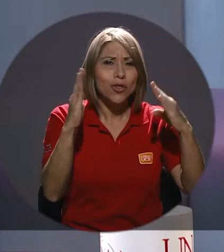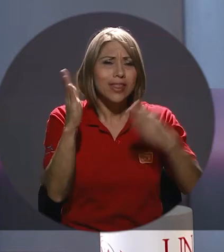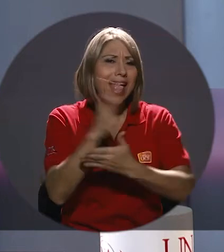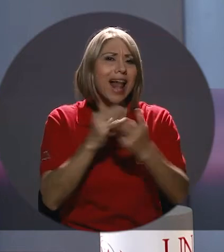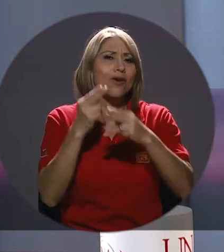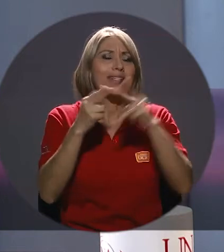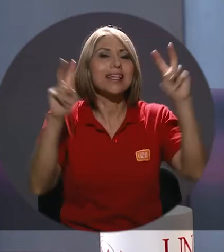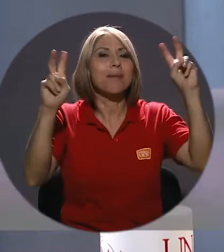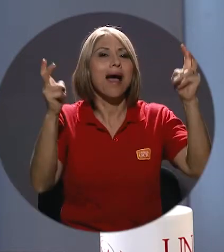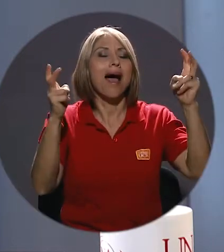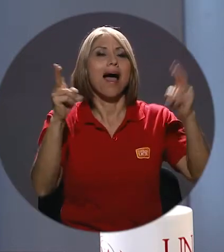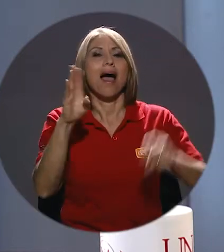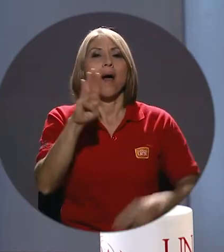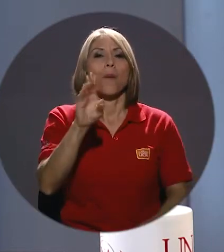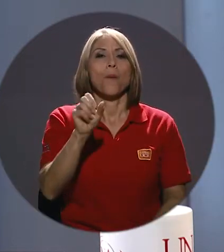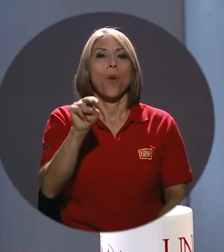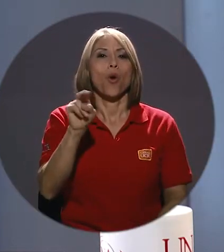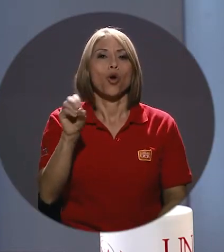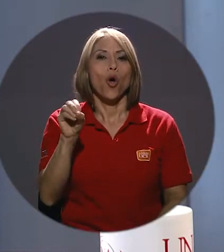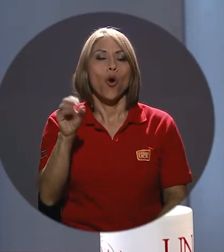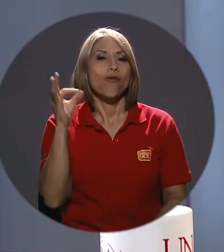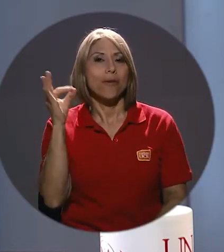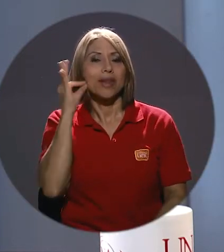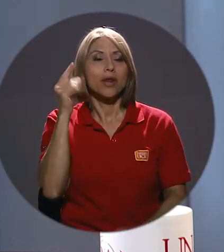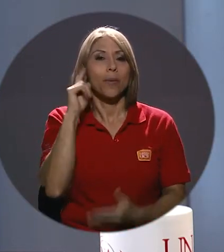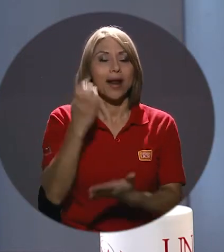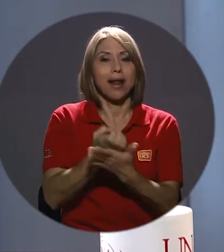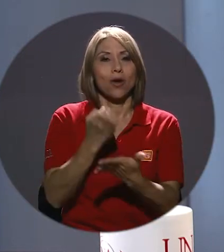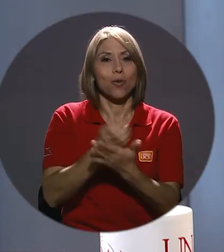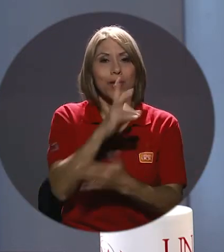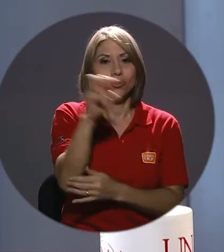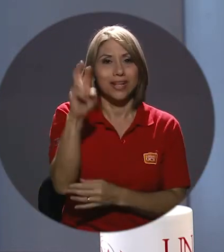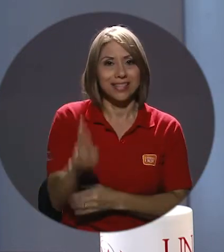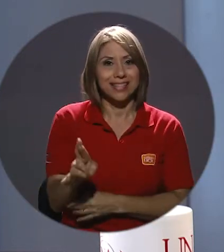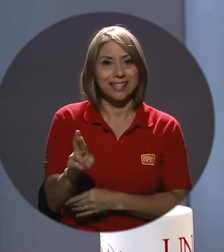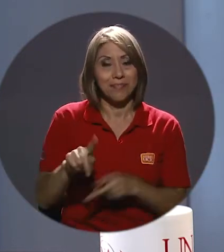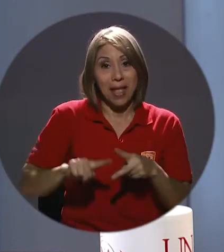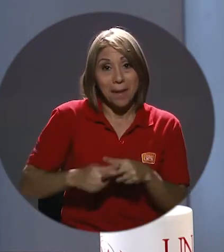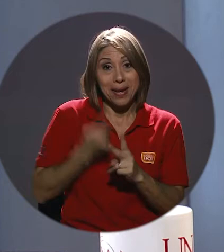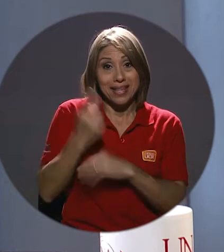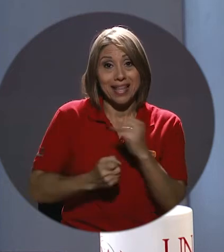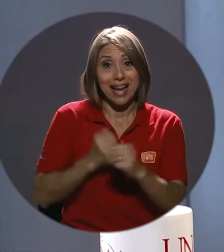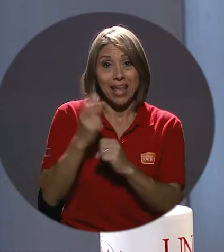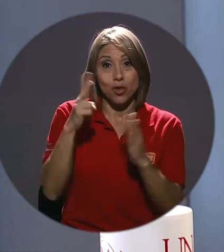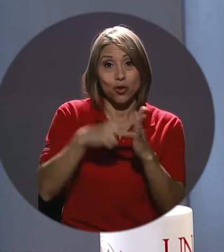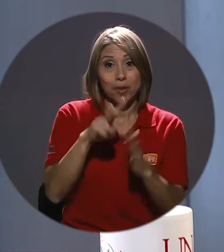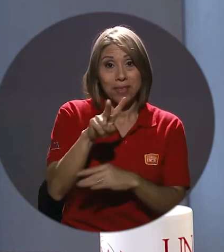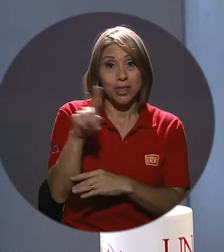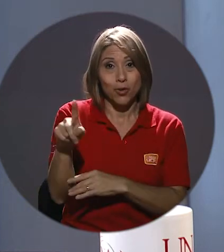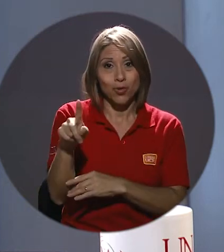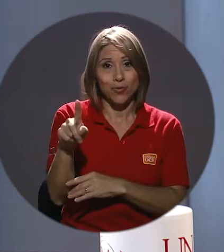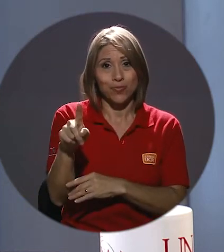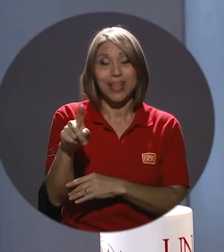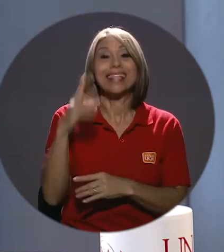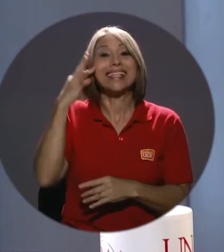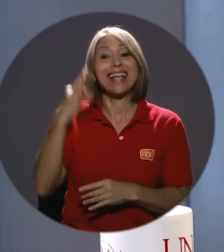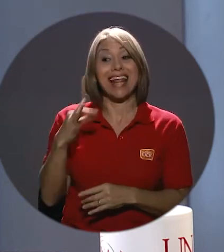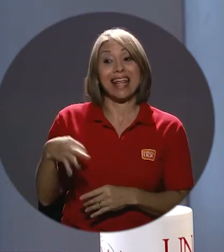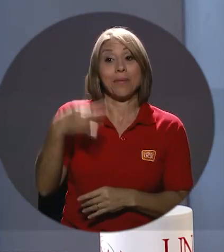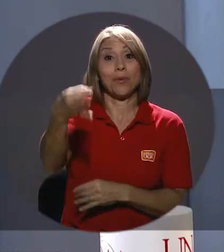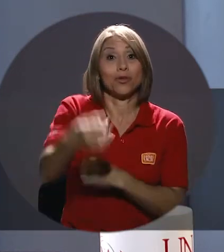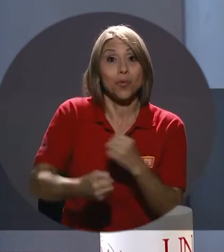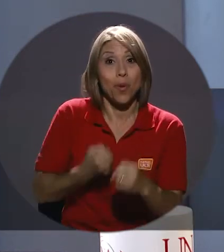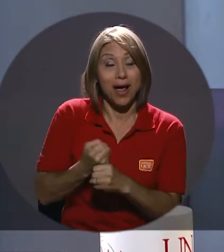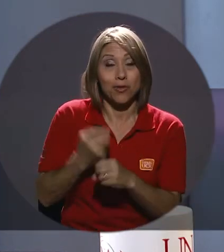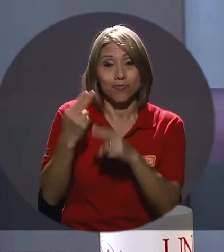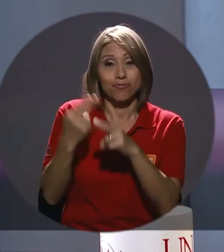de lo que han denominado el bono femenino para la economía costarricense a partir del 2021. se estima que a partir del 2020 el llamado bono